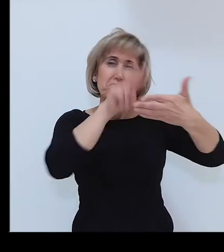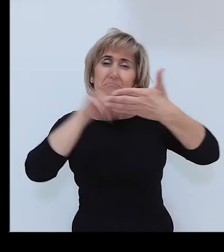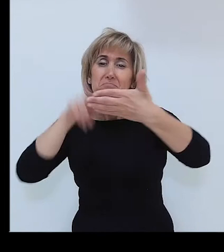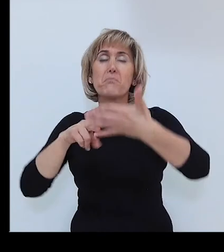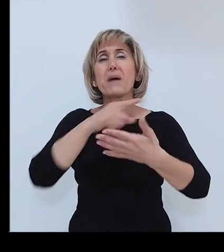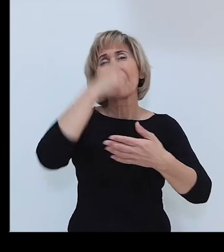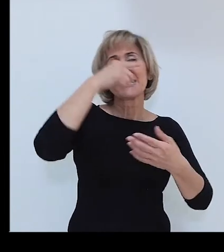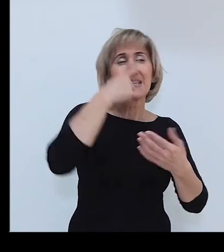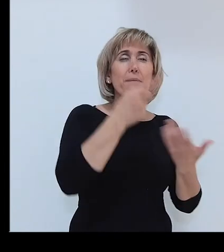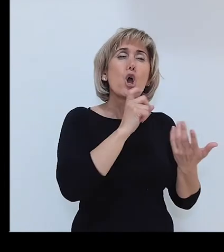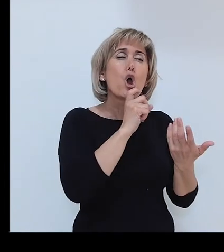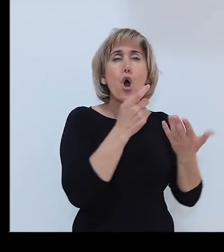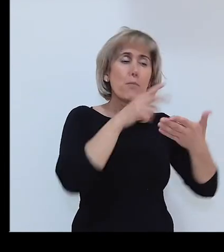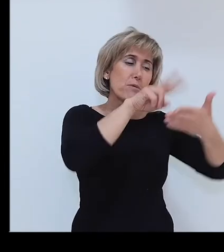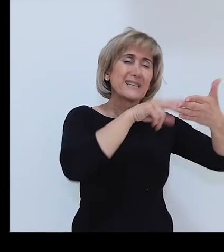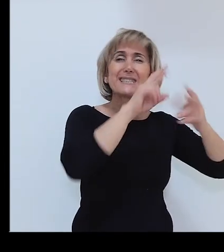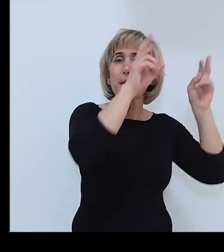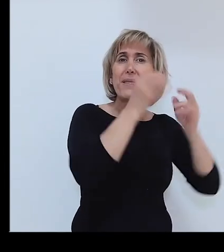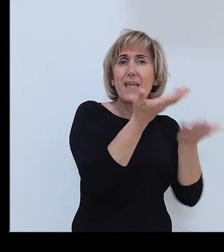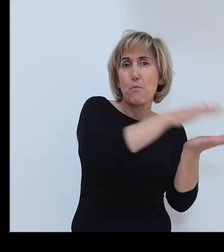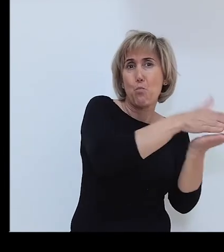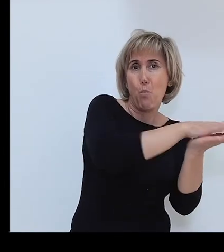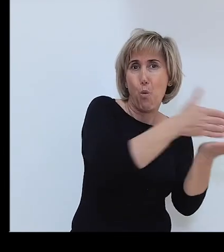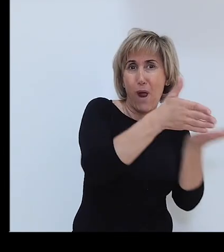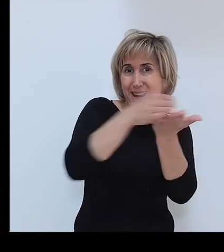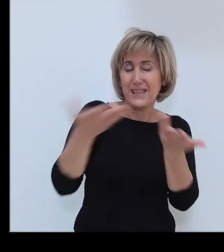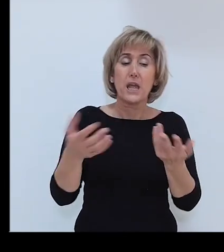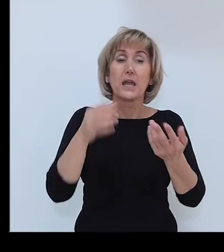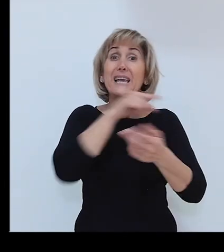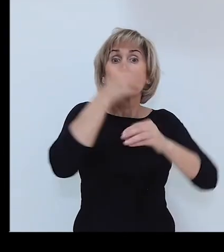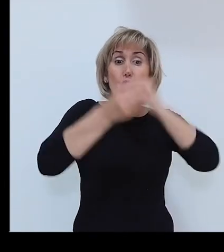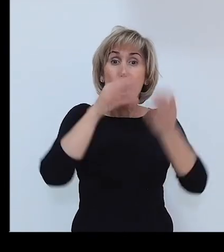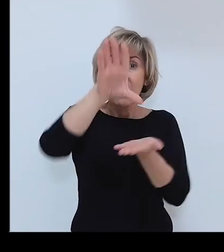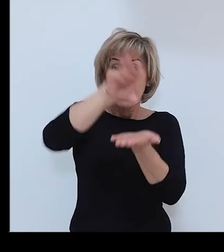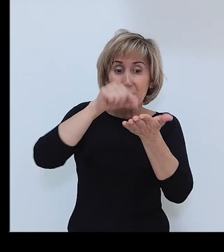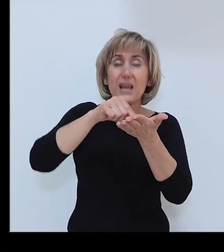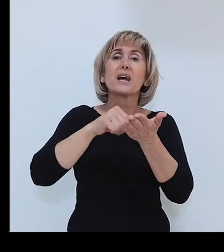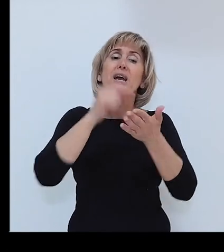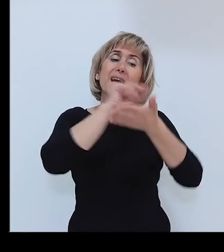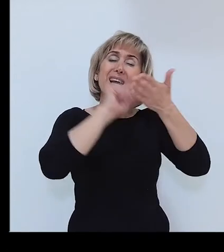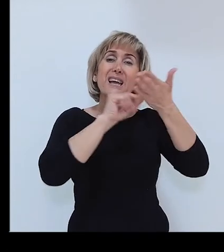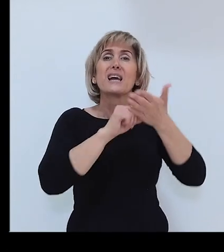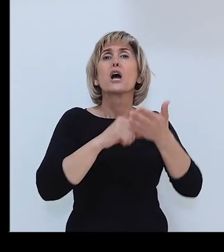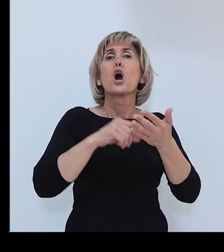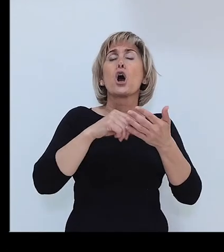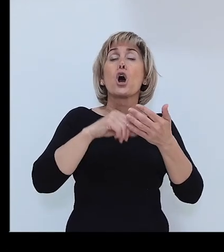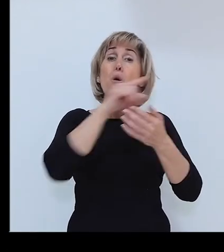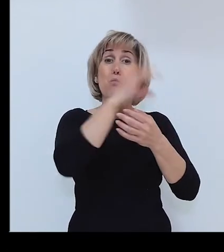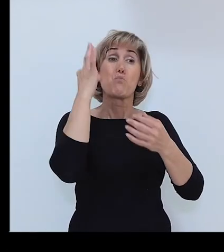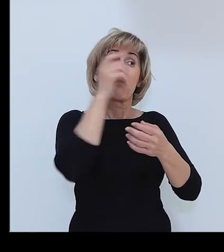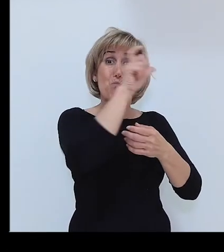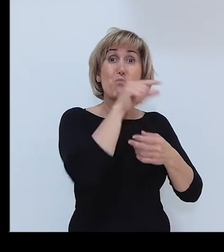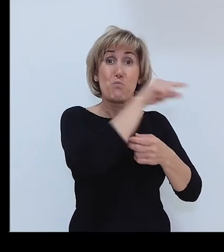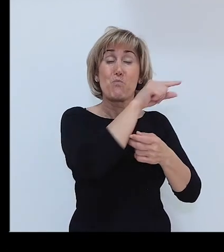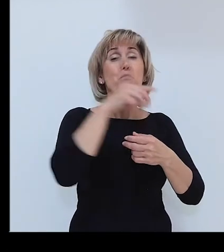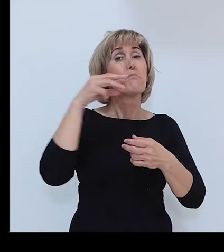Sorprendente, utilizaba los obituarios de los periódicos para conocer los indicadores de las muertes. Y eso lo